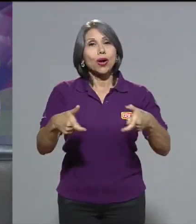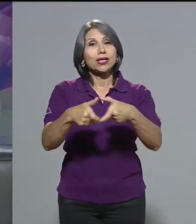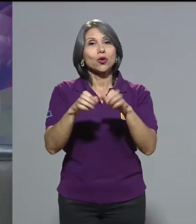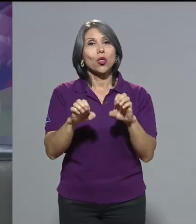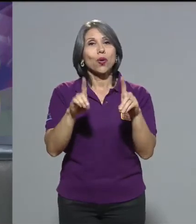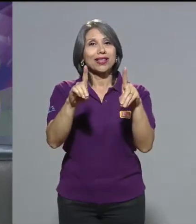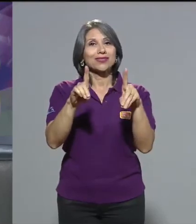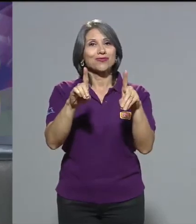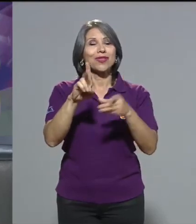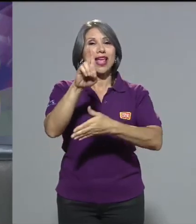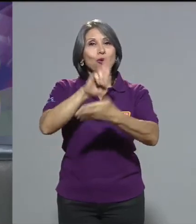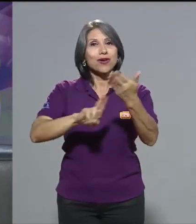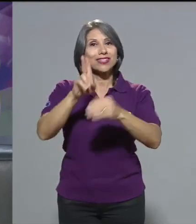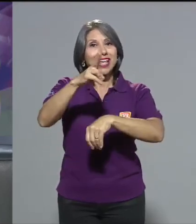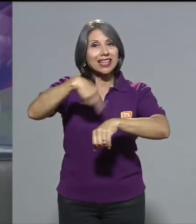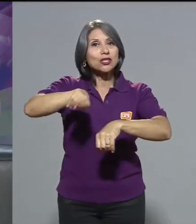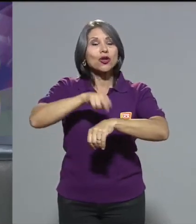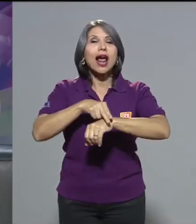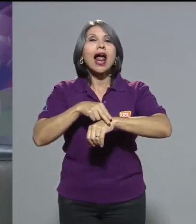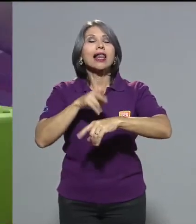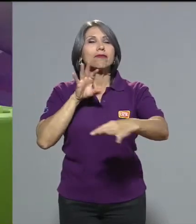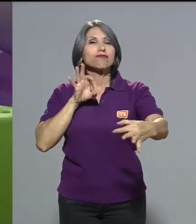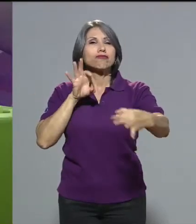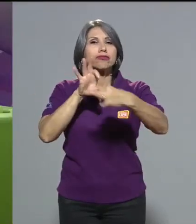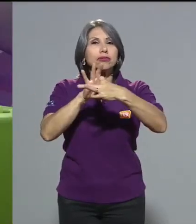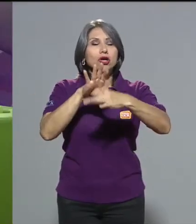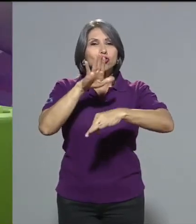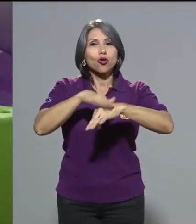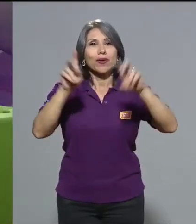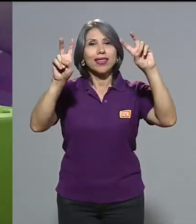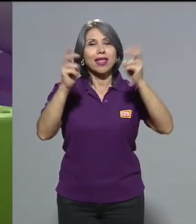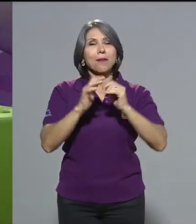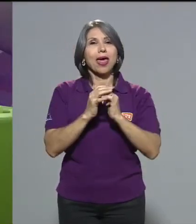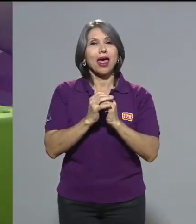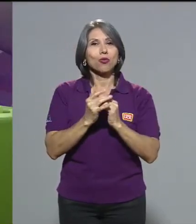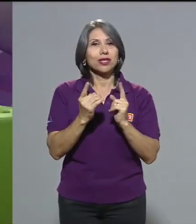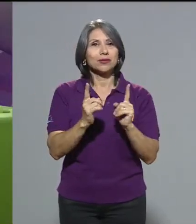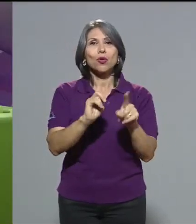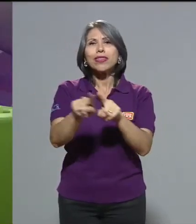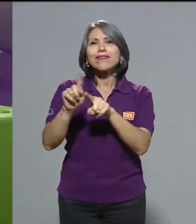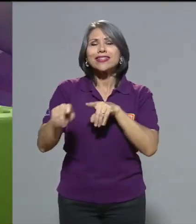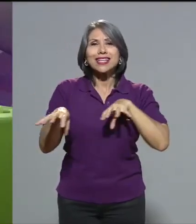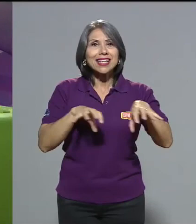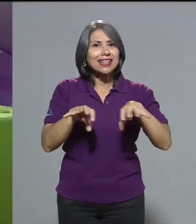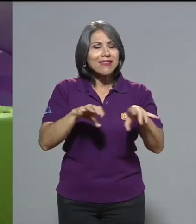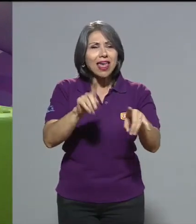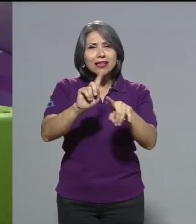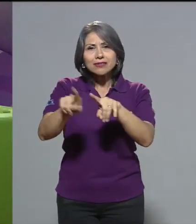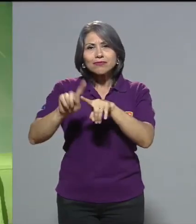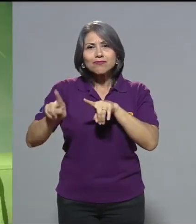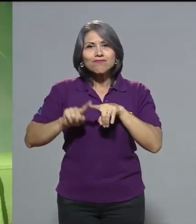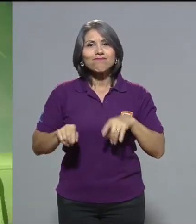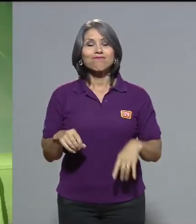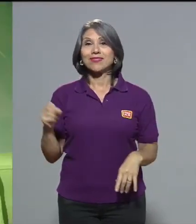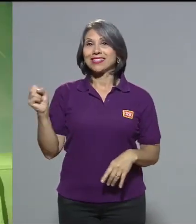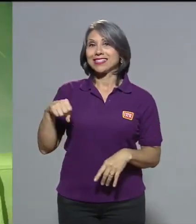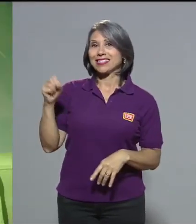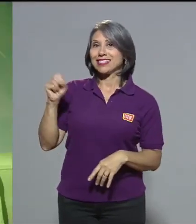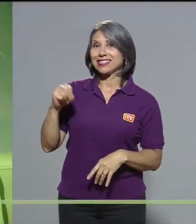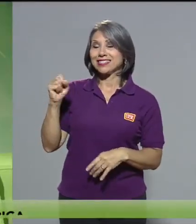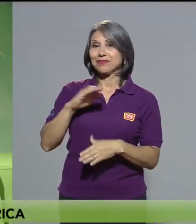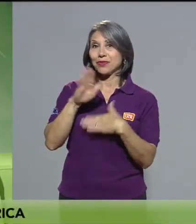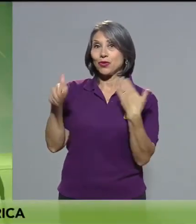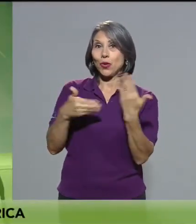Universidad Nacional va a estar tocando el tema del autismo y en diversas actividades de autismo, ¿verdad? Así es,